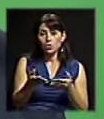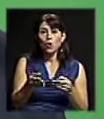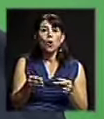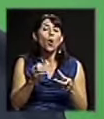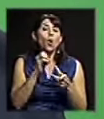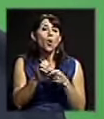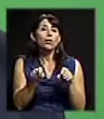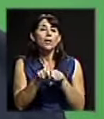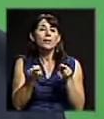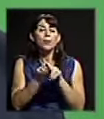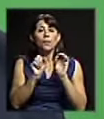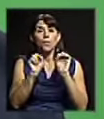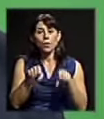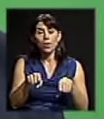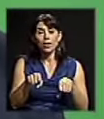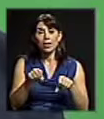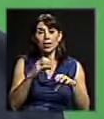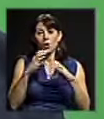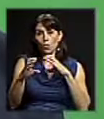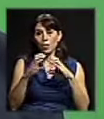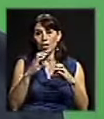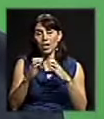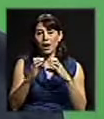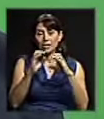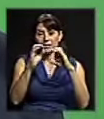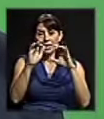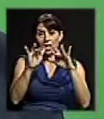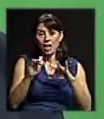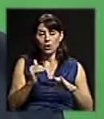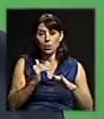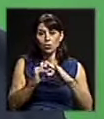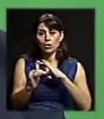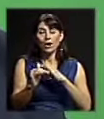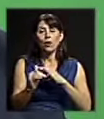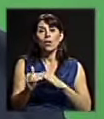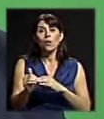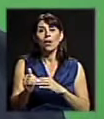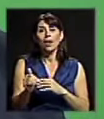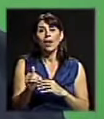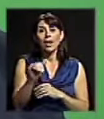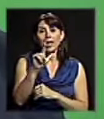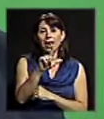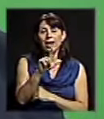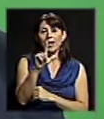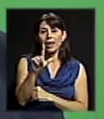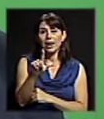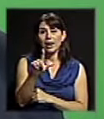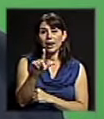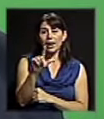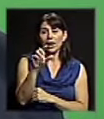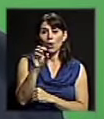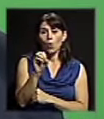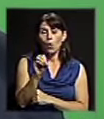no se pueden comunicar también eh al correo electrónico eh LL